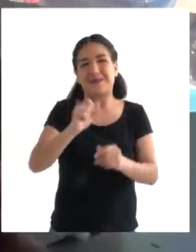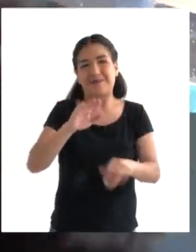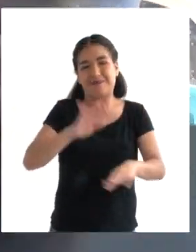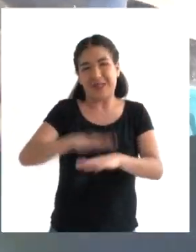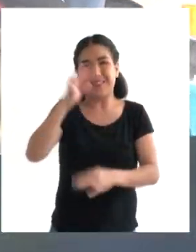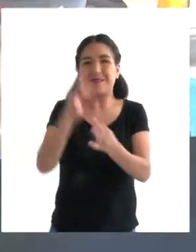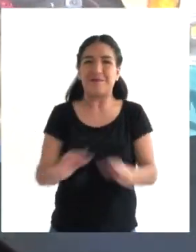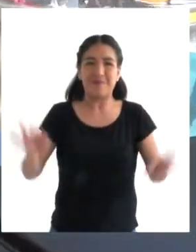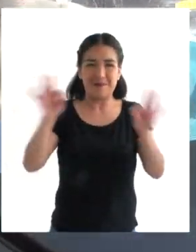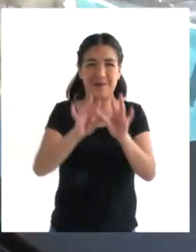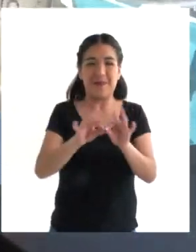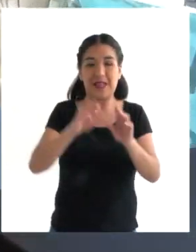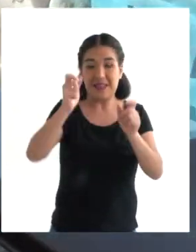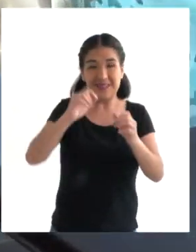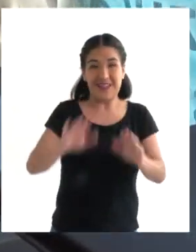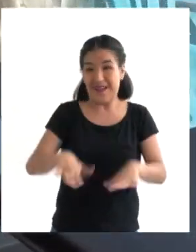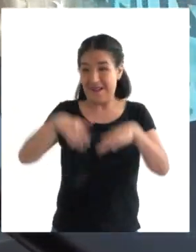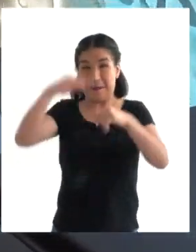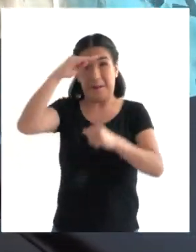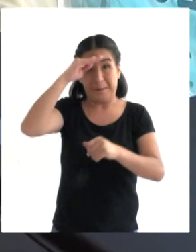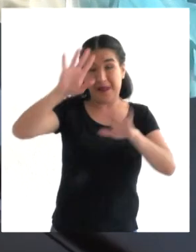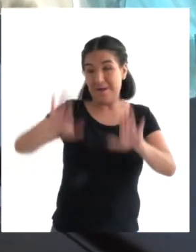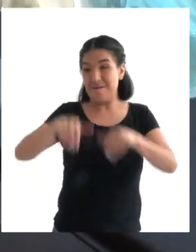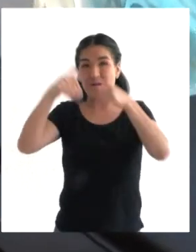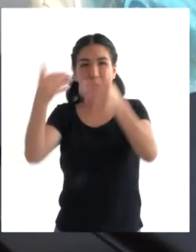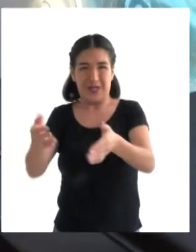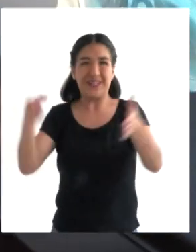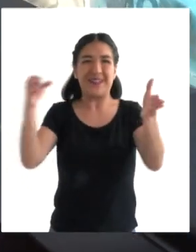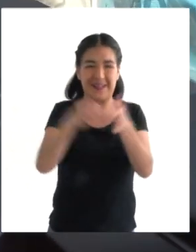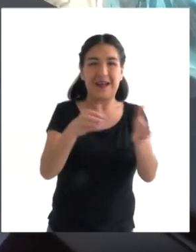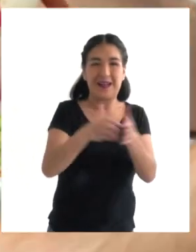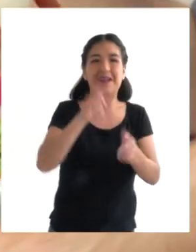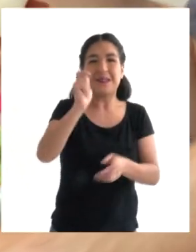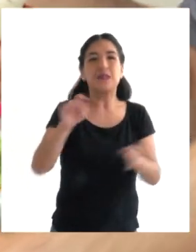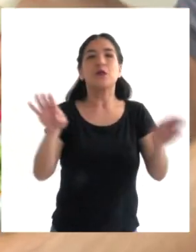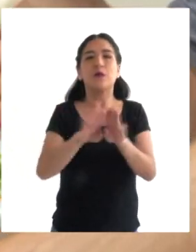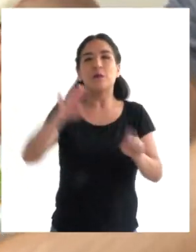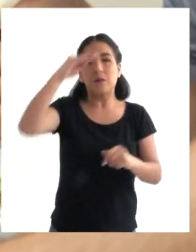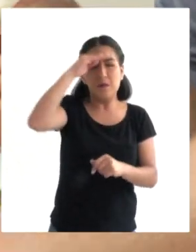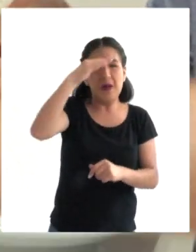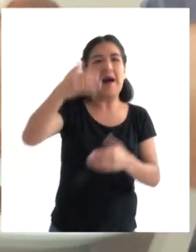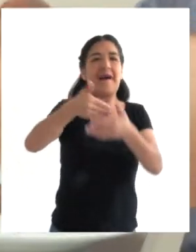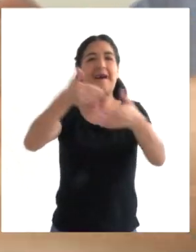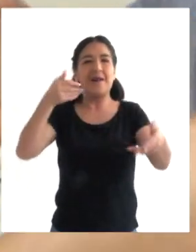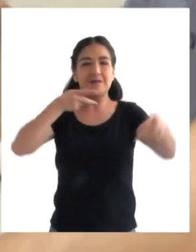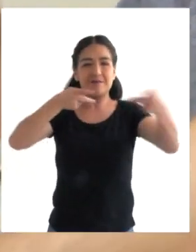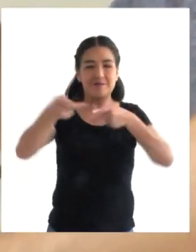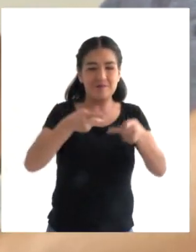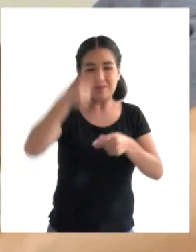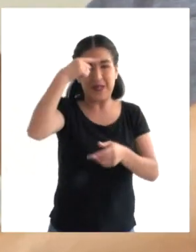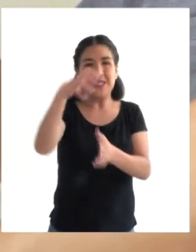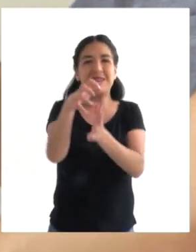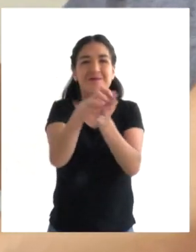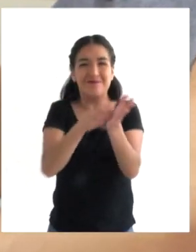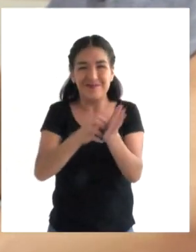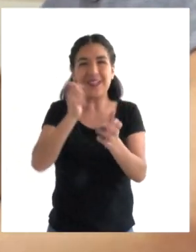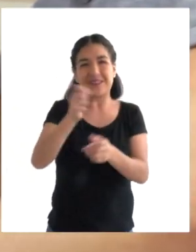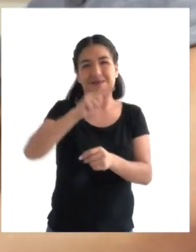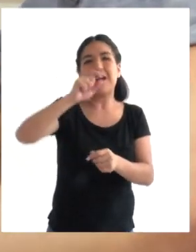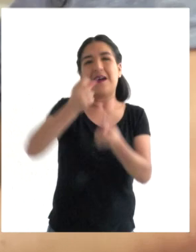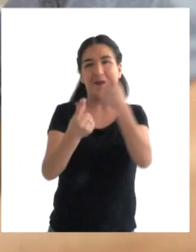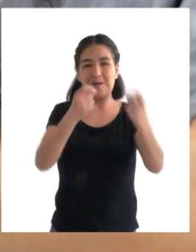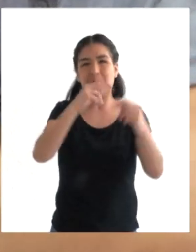pensar fuera de la caja, los inventores de esta máquina permitieron ahorrar mucho tiempo y mucho esfuerzo en muchos